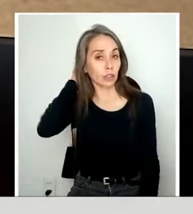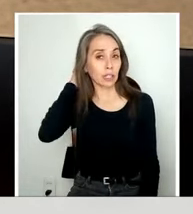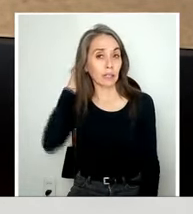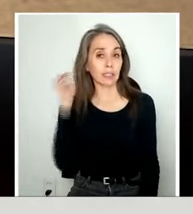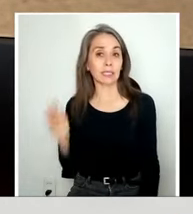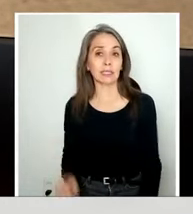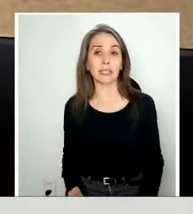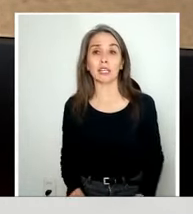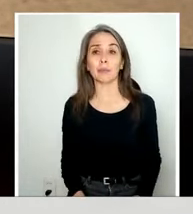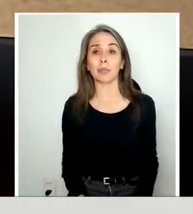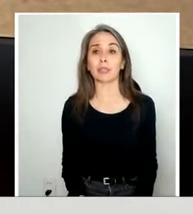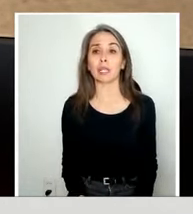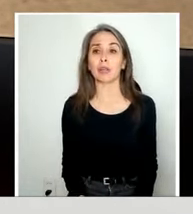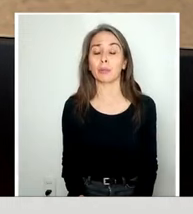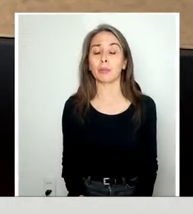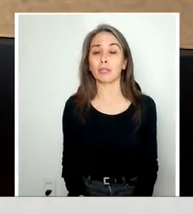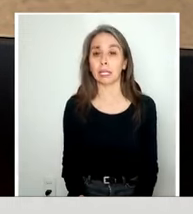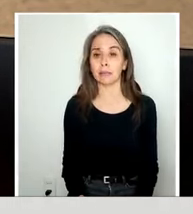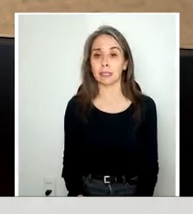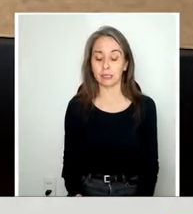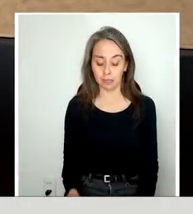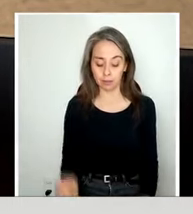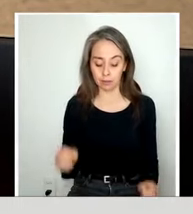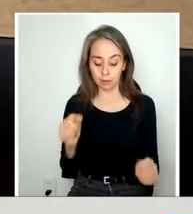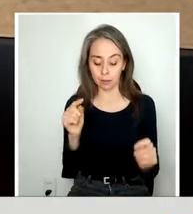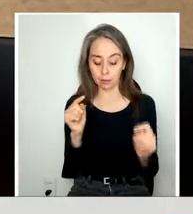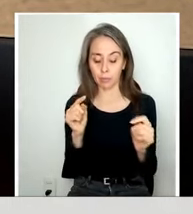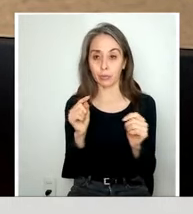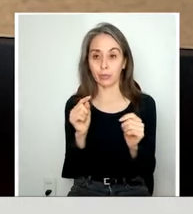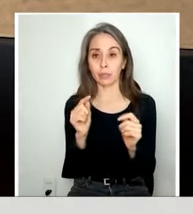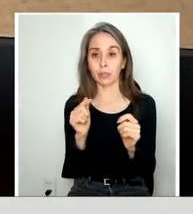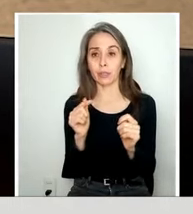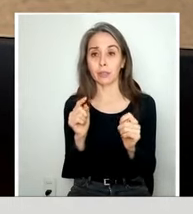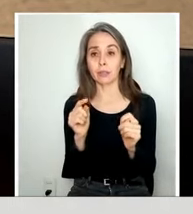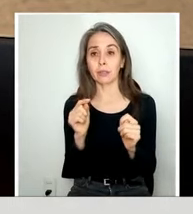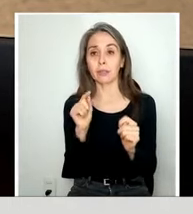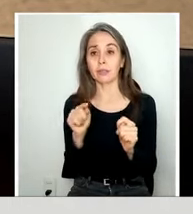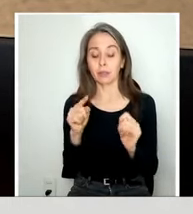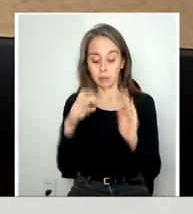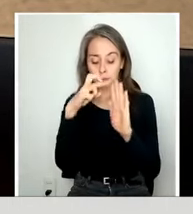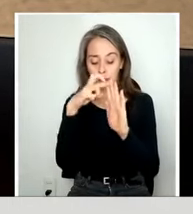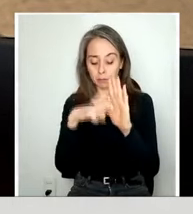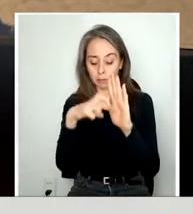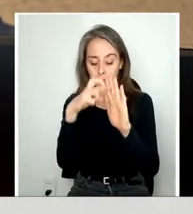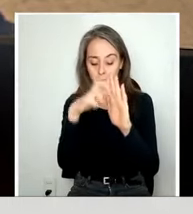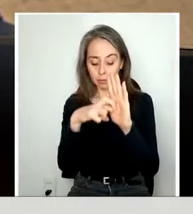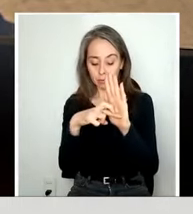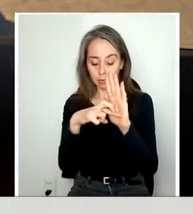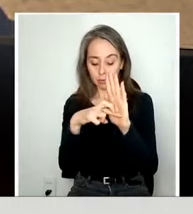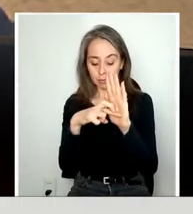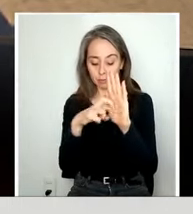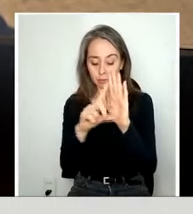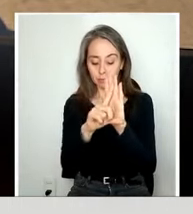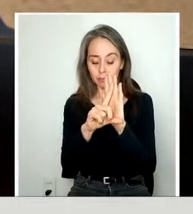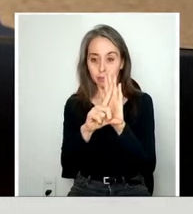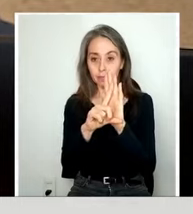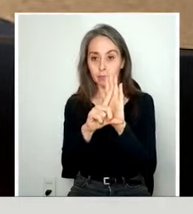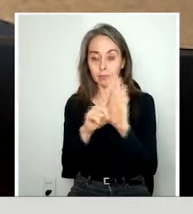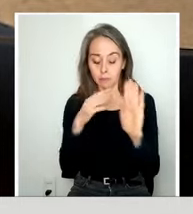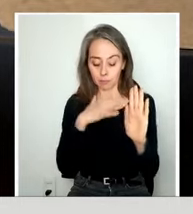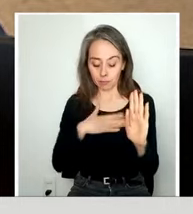en el país de carácter de fondo tiene que ver con esto que es un proyecto que busca precisamente